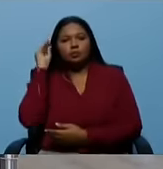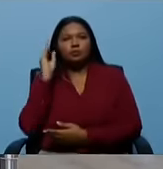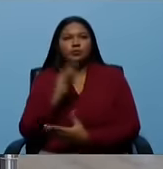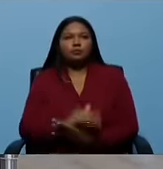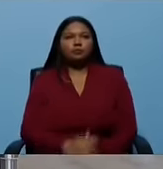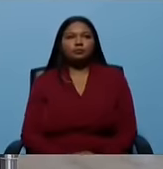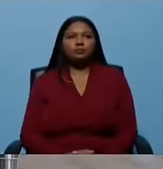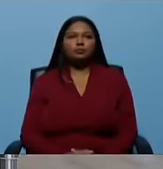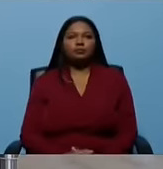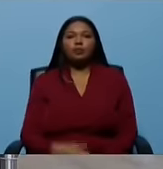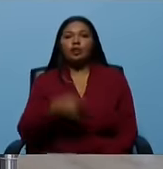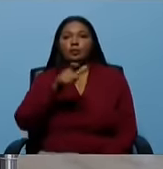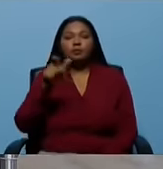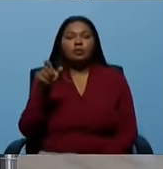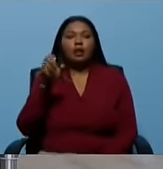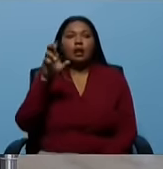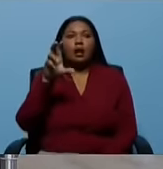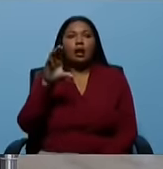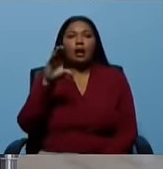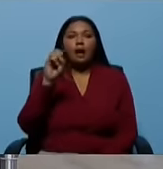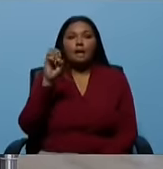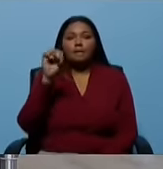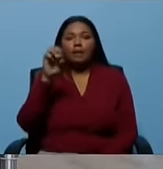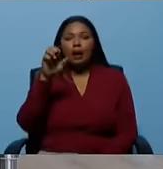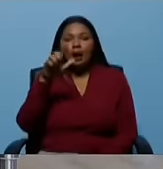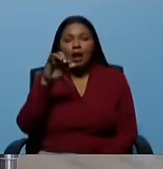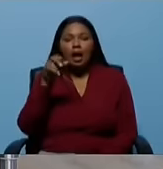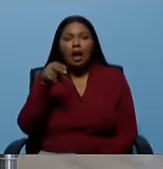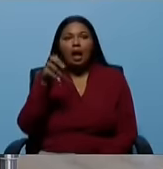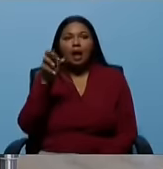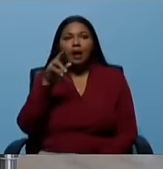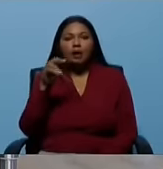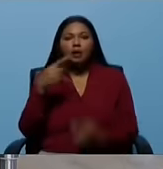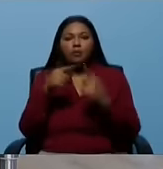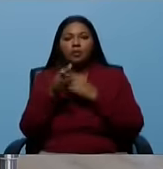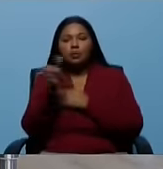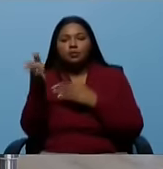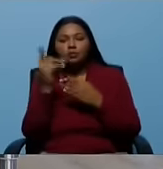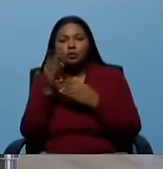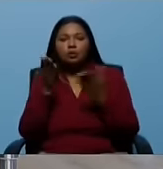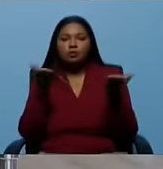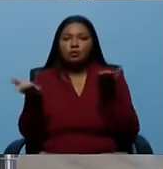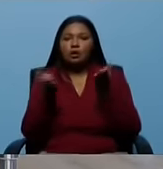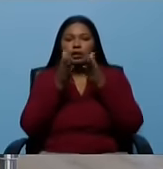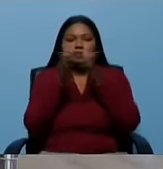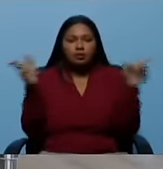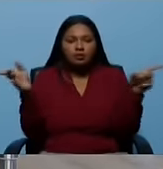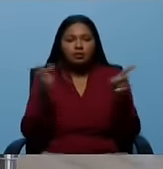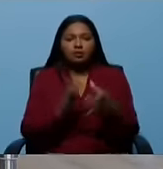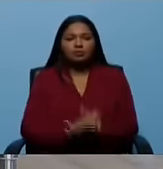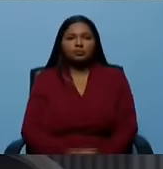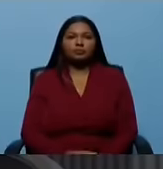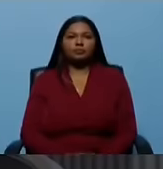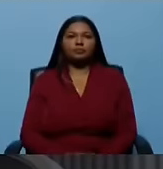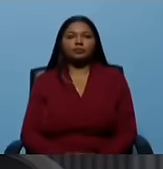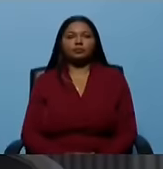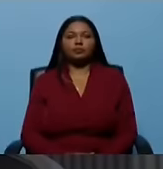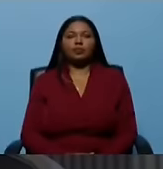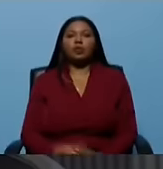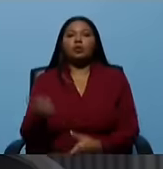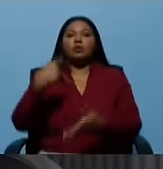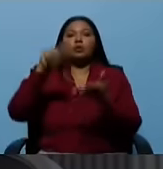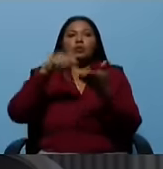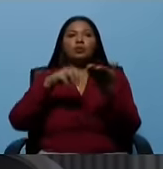de de camalar y que va está asociado con el señor zuckenberg no O sea cuando tú ves ahí las divisiones pero los grandes contratos para la